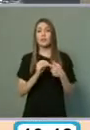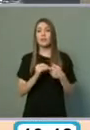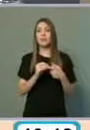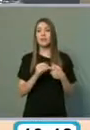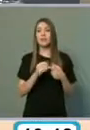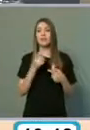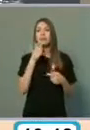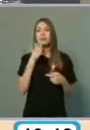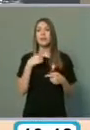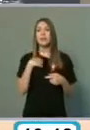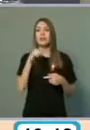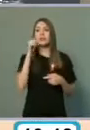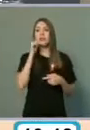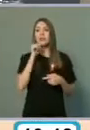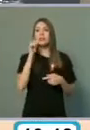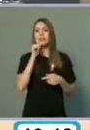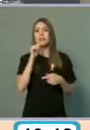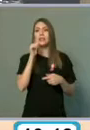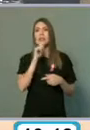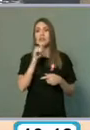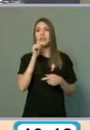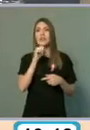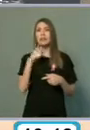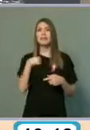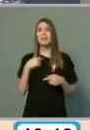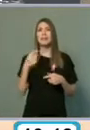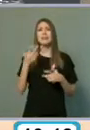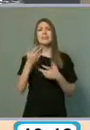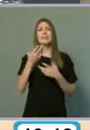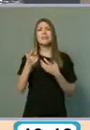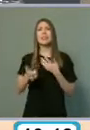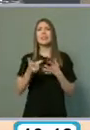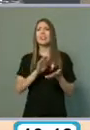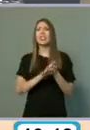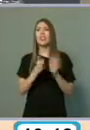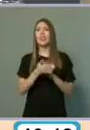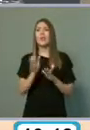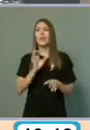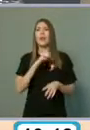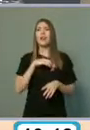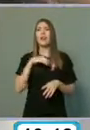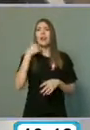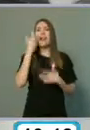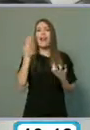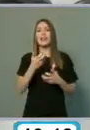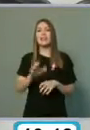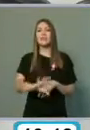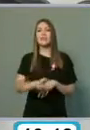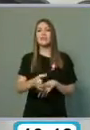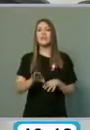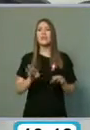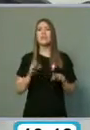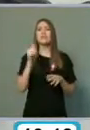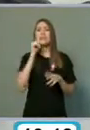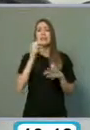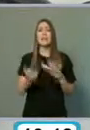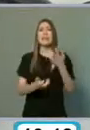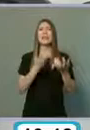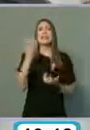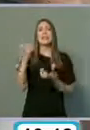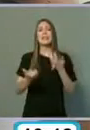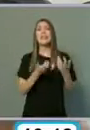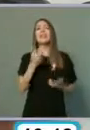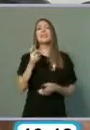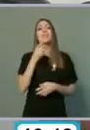peleo, es con esto. con las tortillitas. Siempre se me queman cuando las trato de hacer así Pues es fritas. que es a flama bajita, compañera.